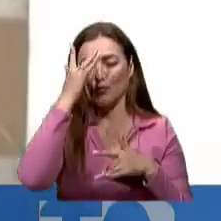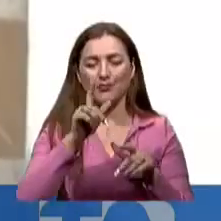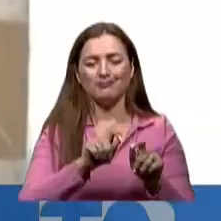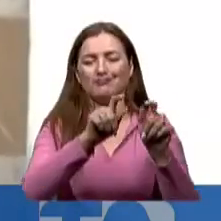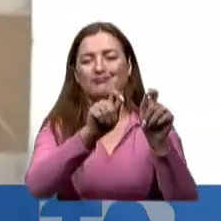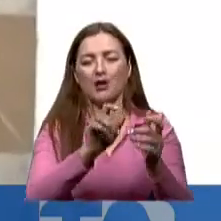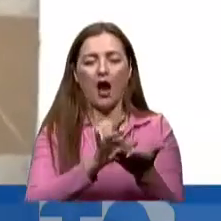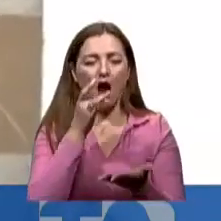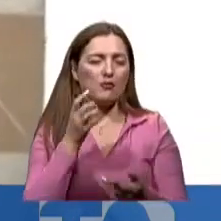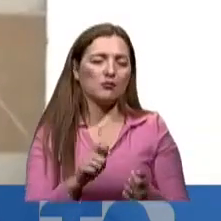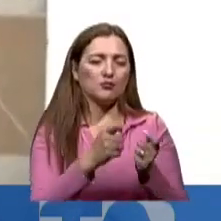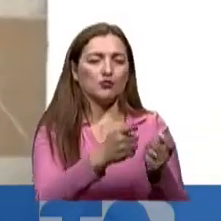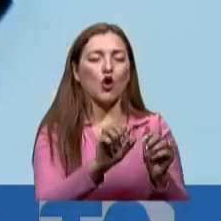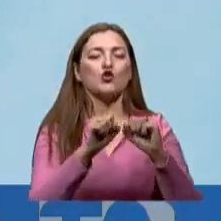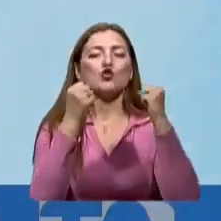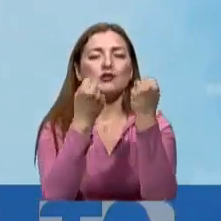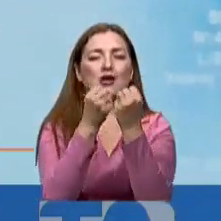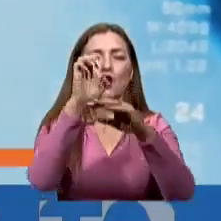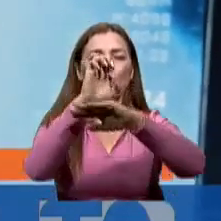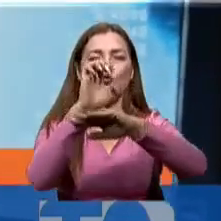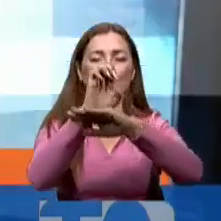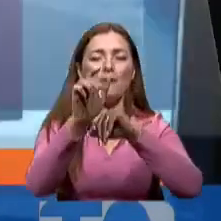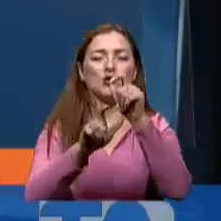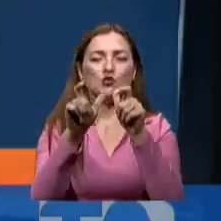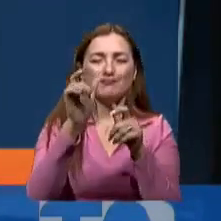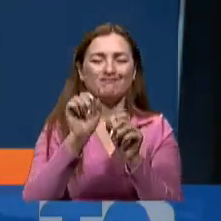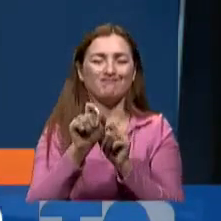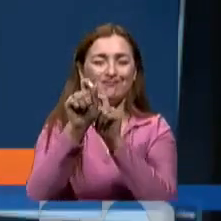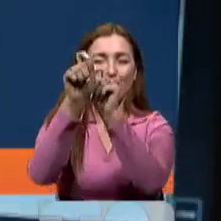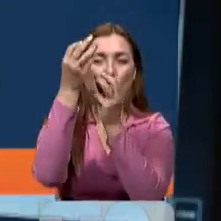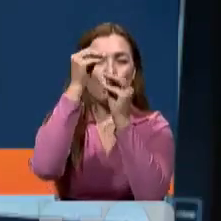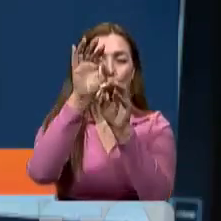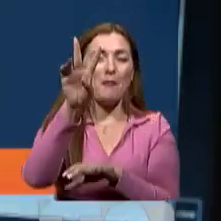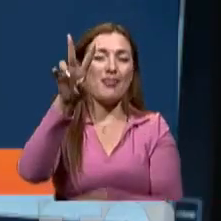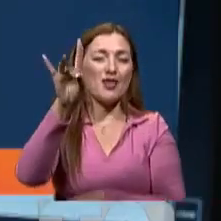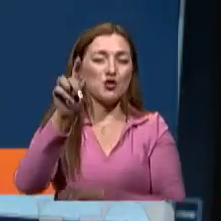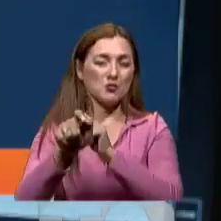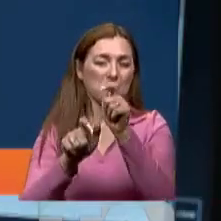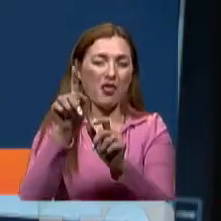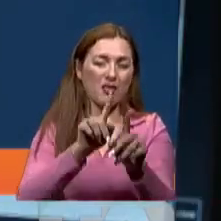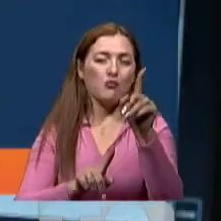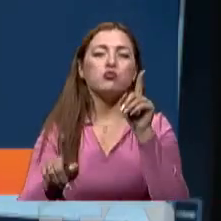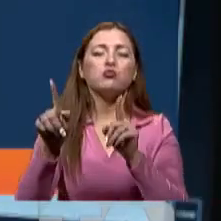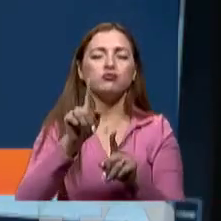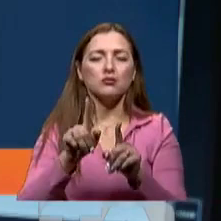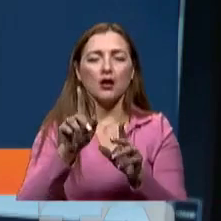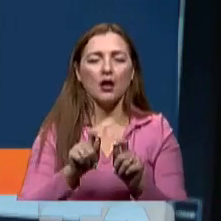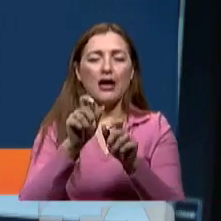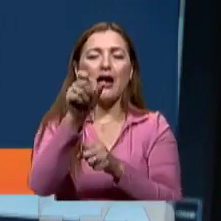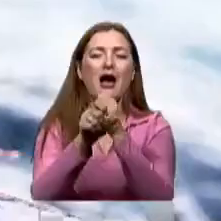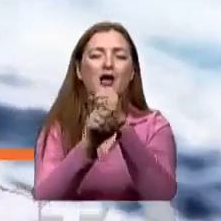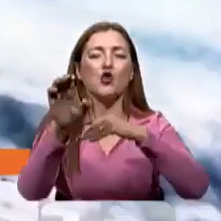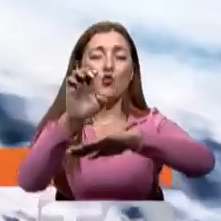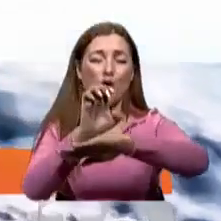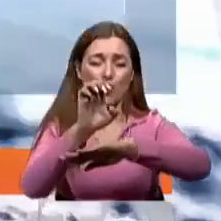cáncer la sociedad ecuatoriana de oncología informa que cerca de 28000 personas son diagnosticadas con cáncer al año en el